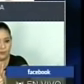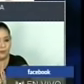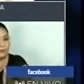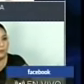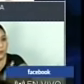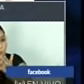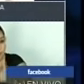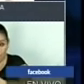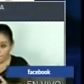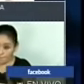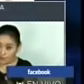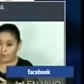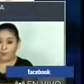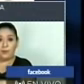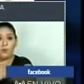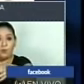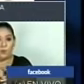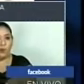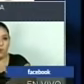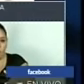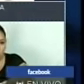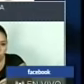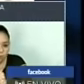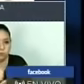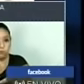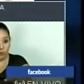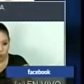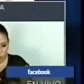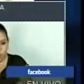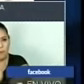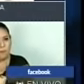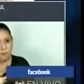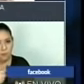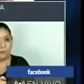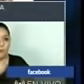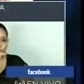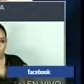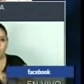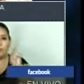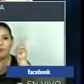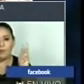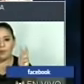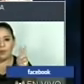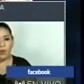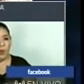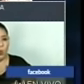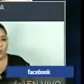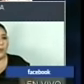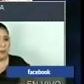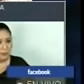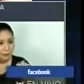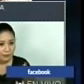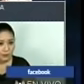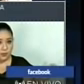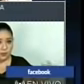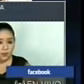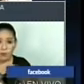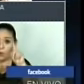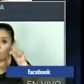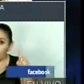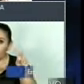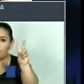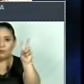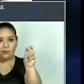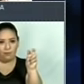sea convocada la Comisión de Hacienda para discutir este punto. De momento, el punto único en la agenda es